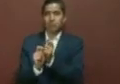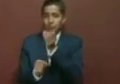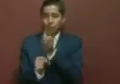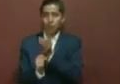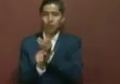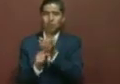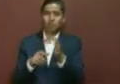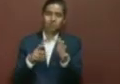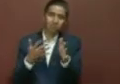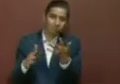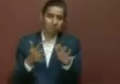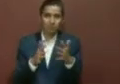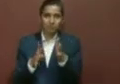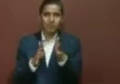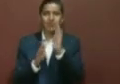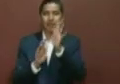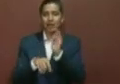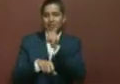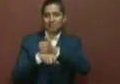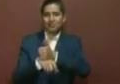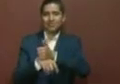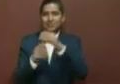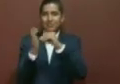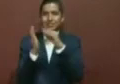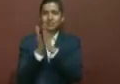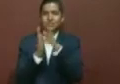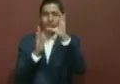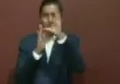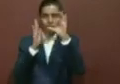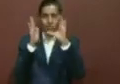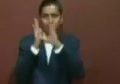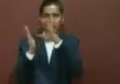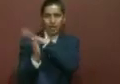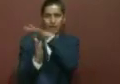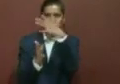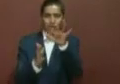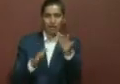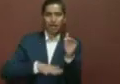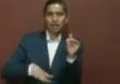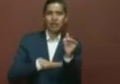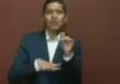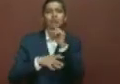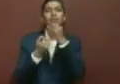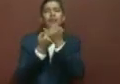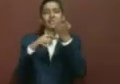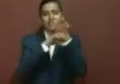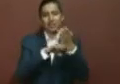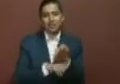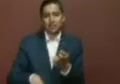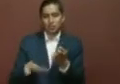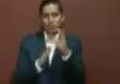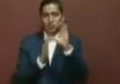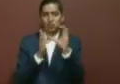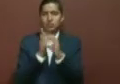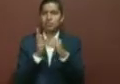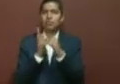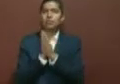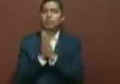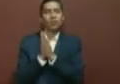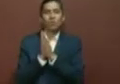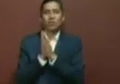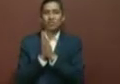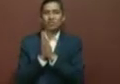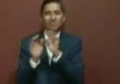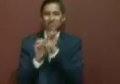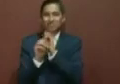están establecidas tanto en la Constitución General como en las de los estados, no está completamente